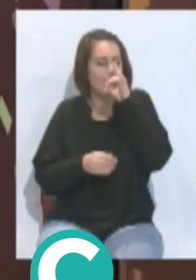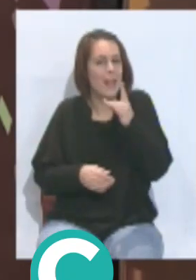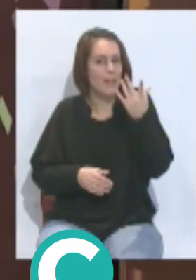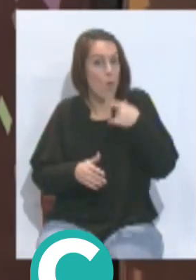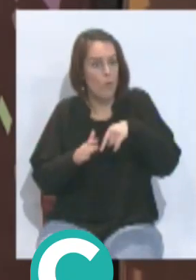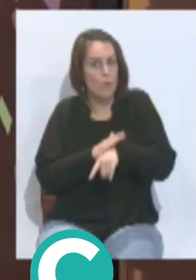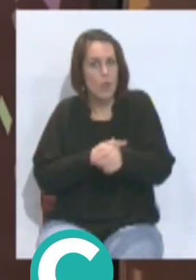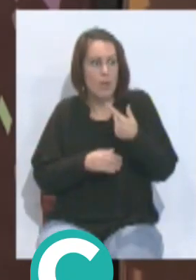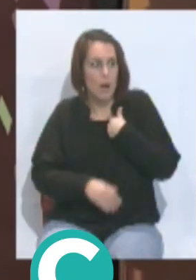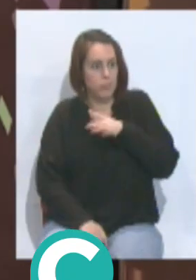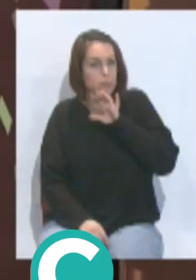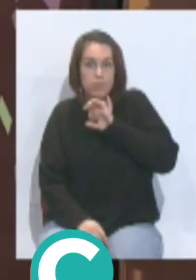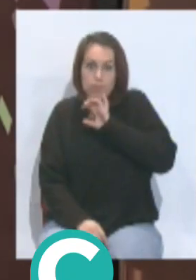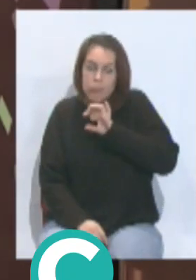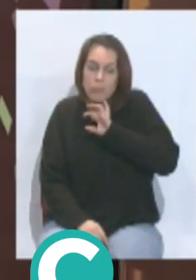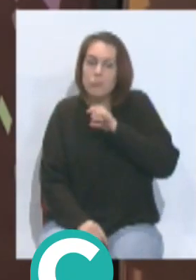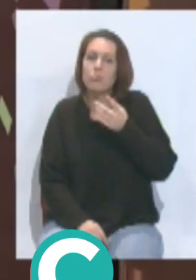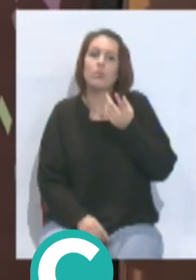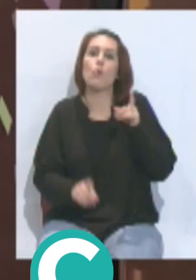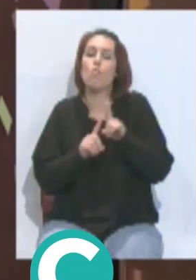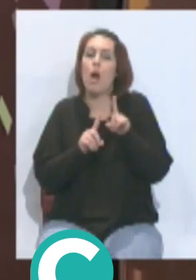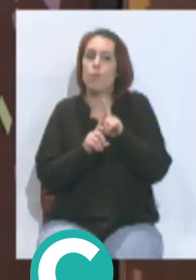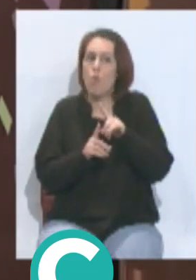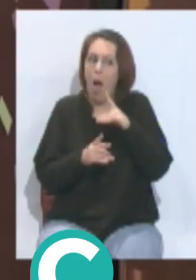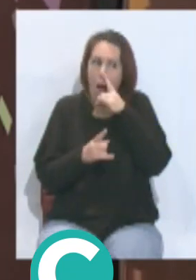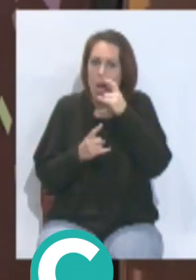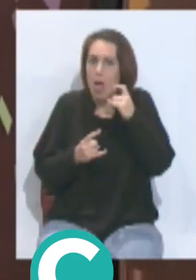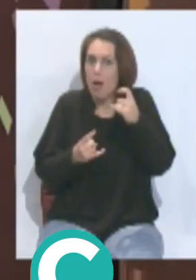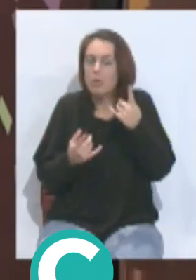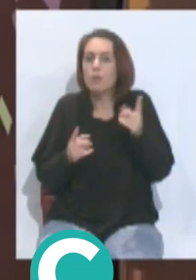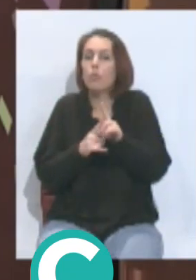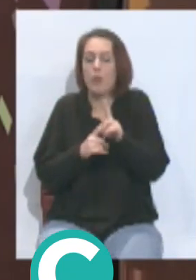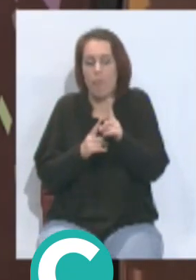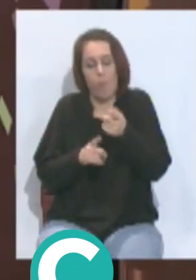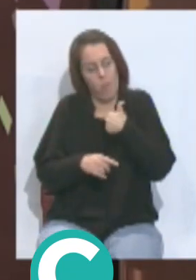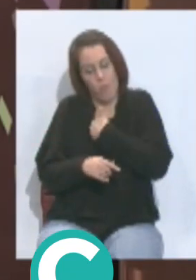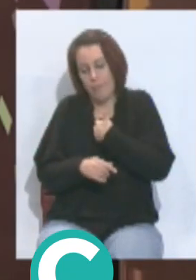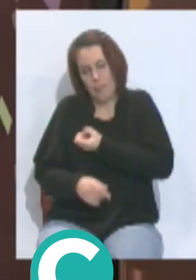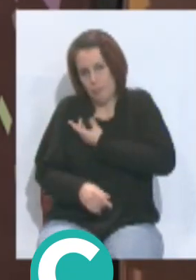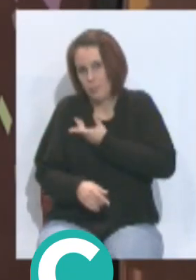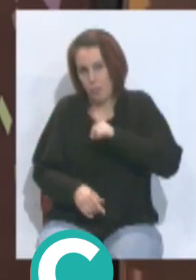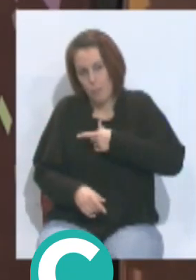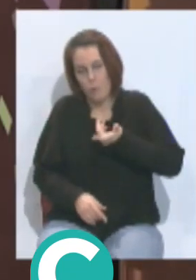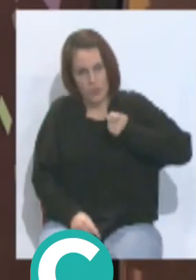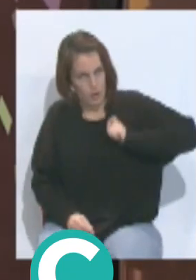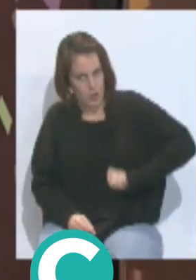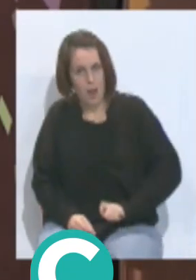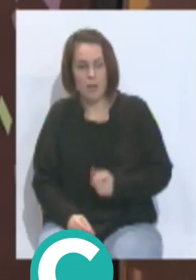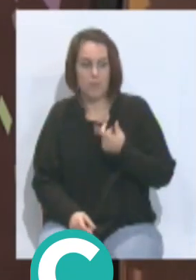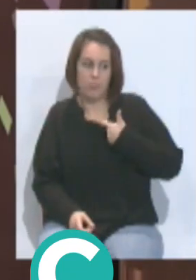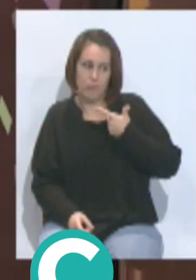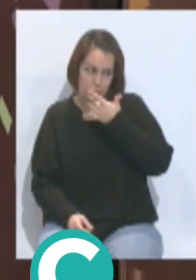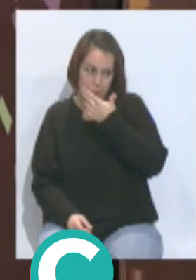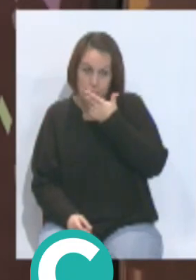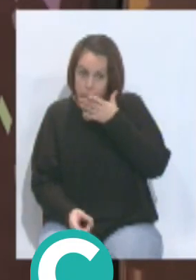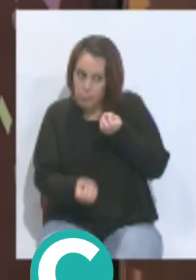esa profundidad de lo que estáis proponiendo. No dejas de ser muy atractivo, evidentemente, como aficionada, también como profesional, el conocer